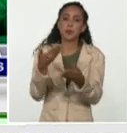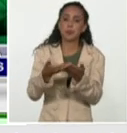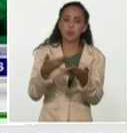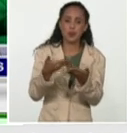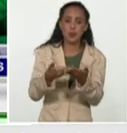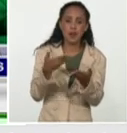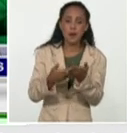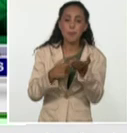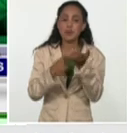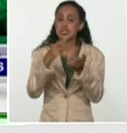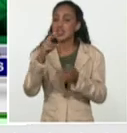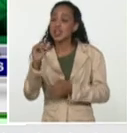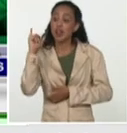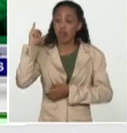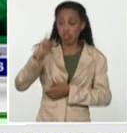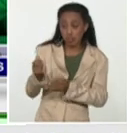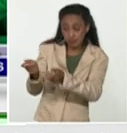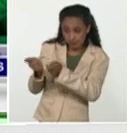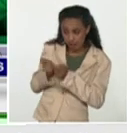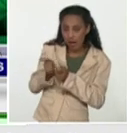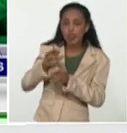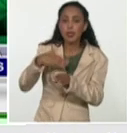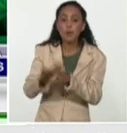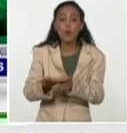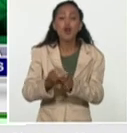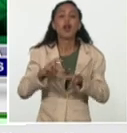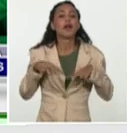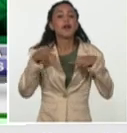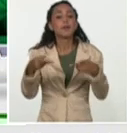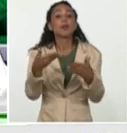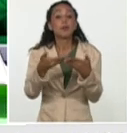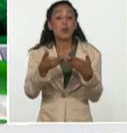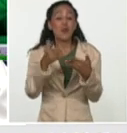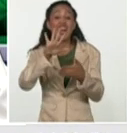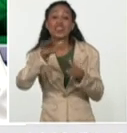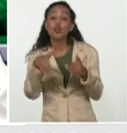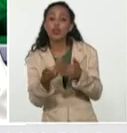al 5.º día, y como resultado de ello, pues